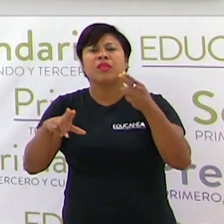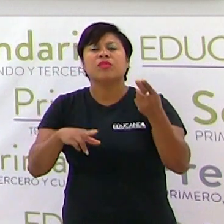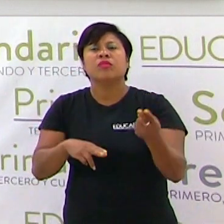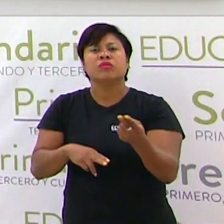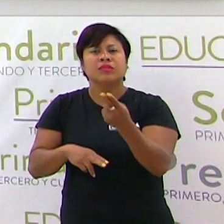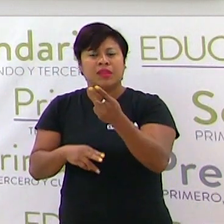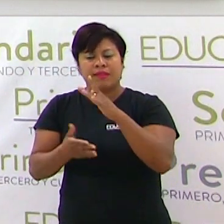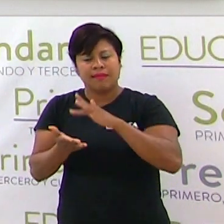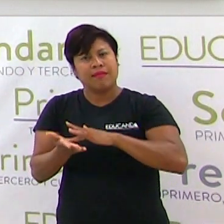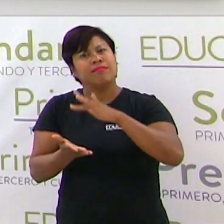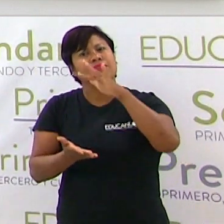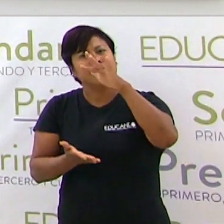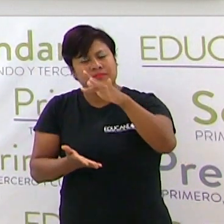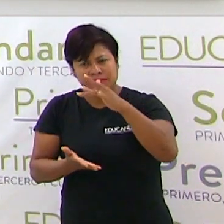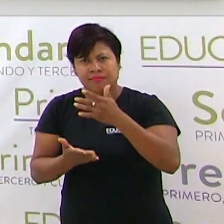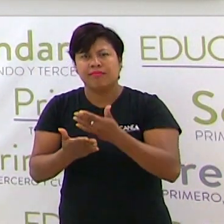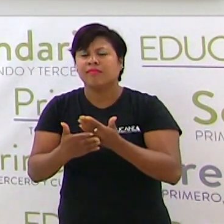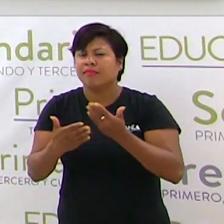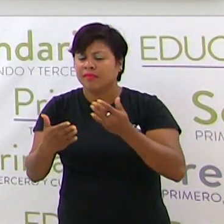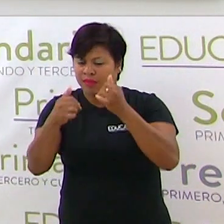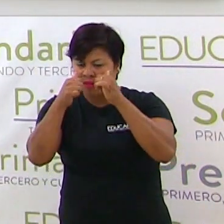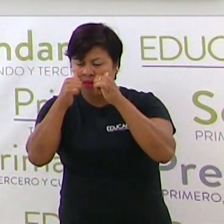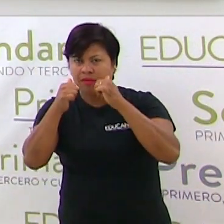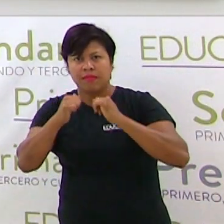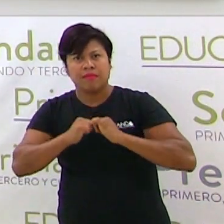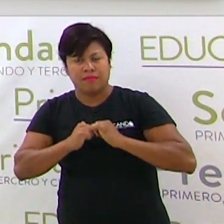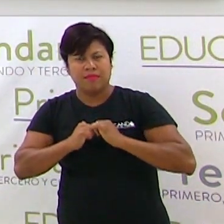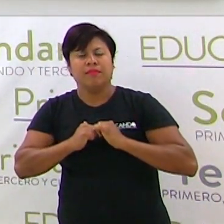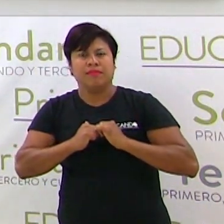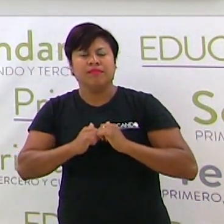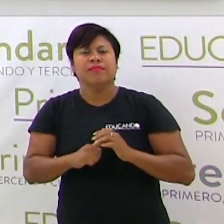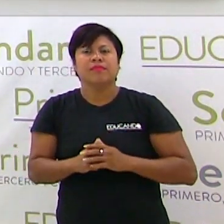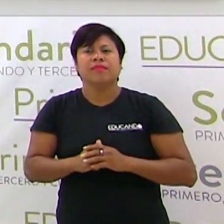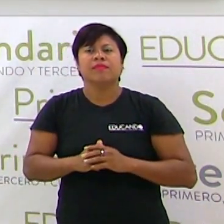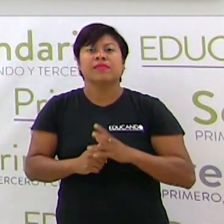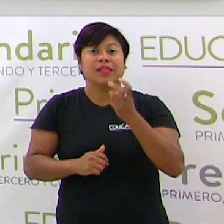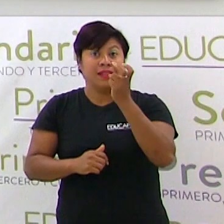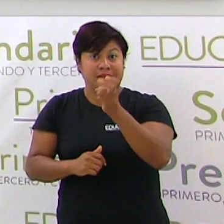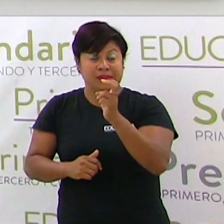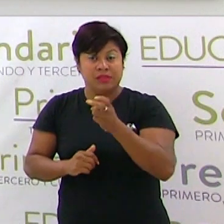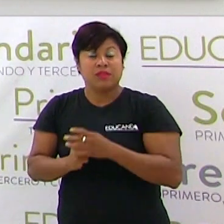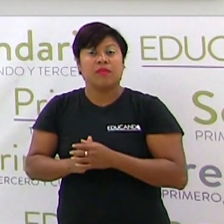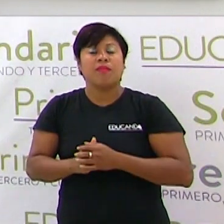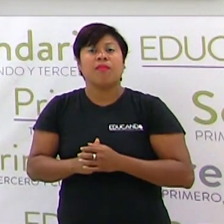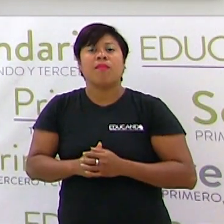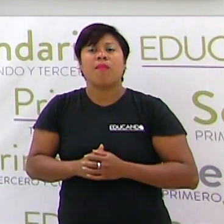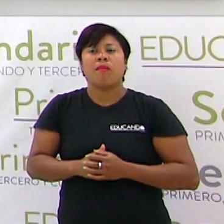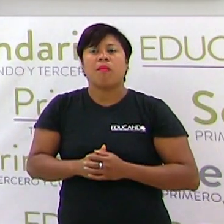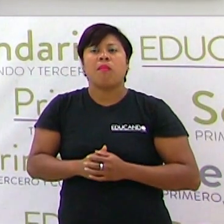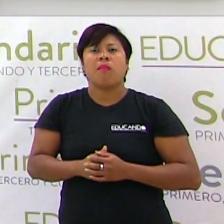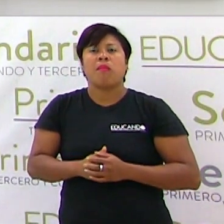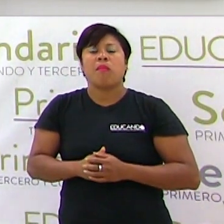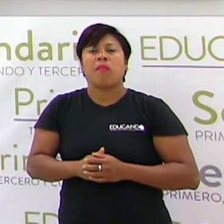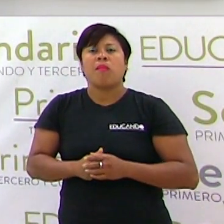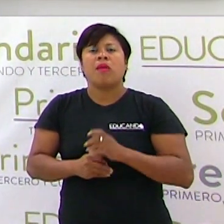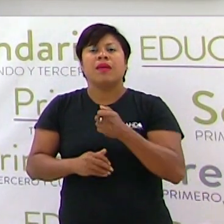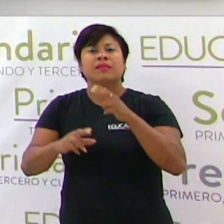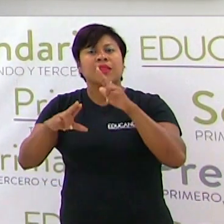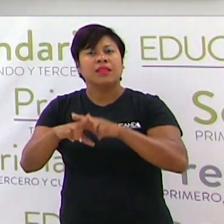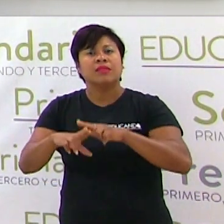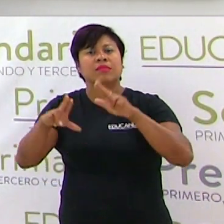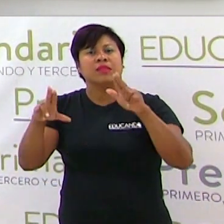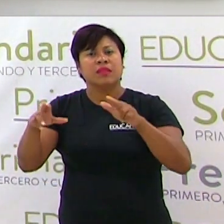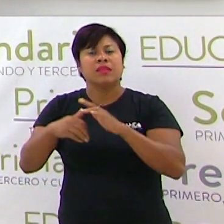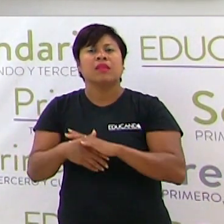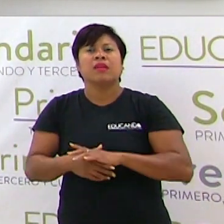usted agradeciendo de antemano la atención que brinde a la presente. Esto es la despedida, que